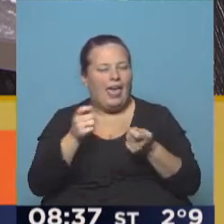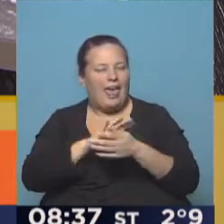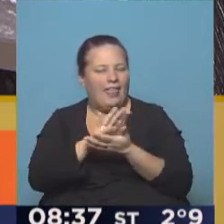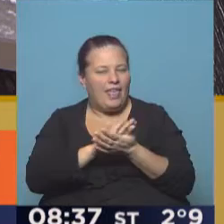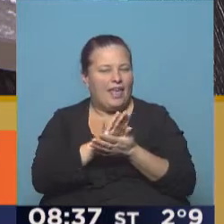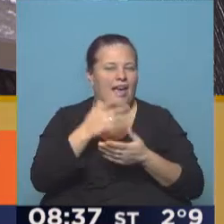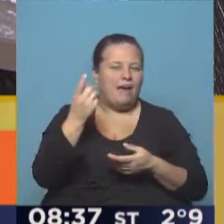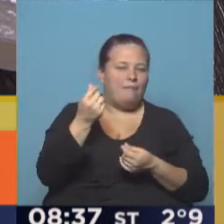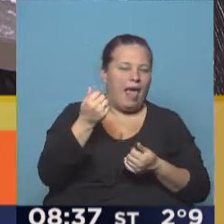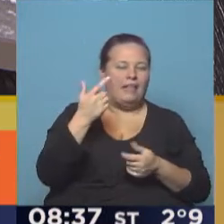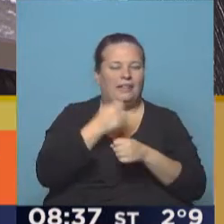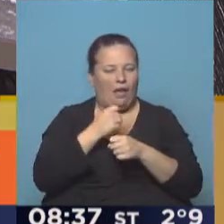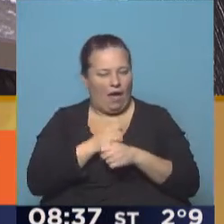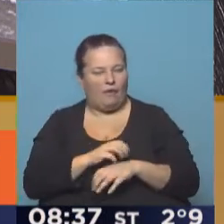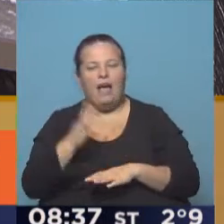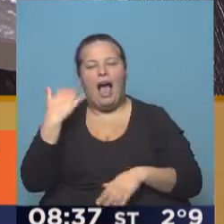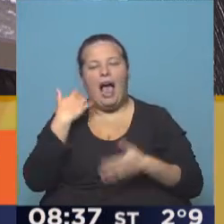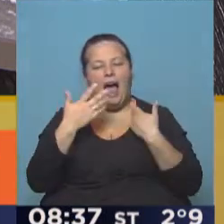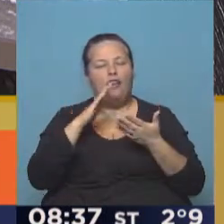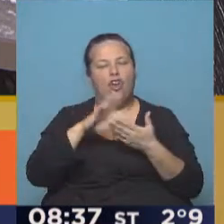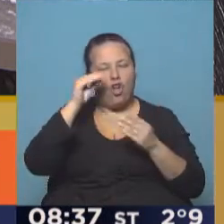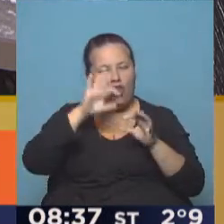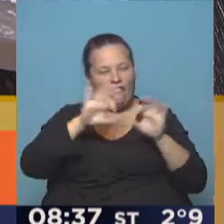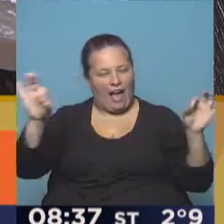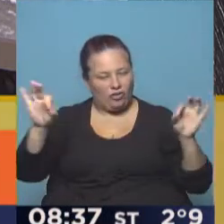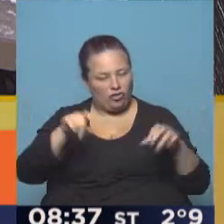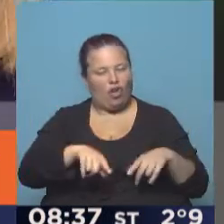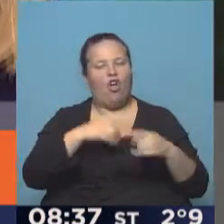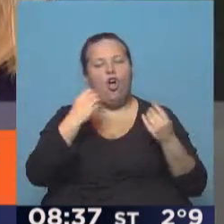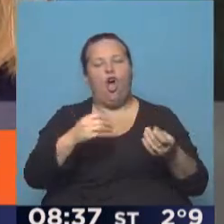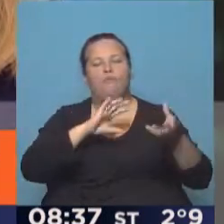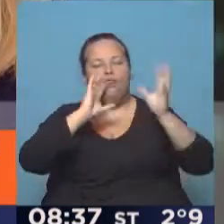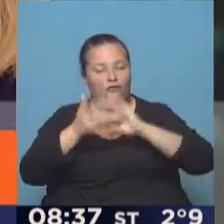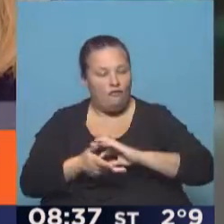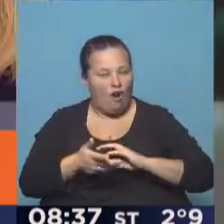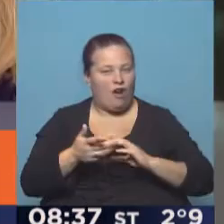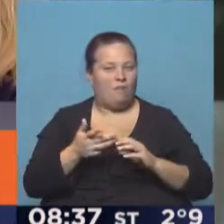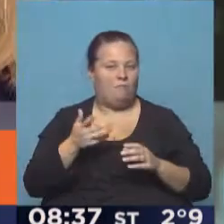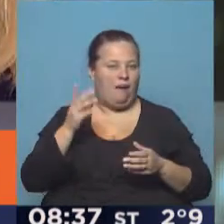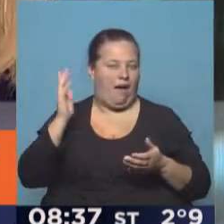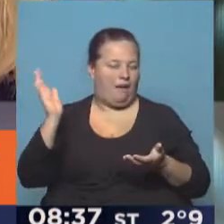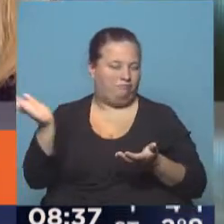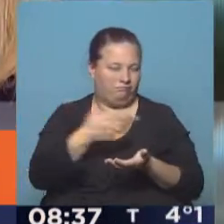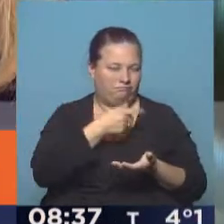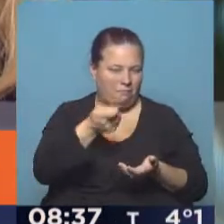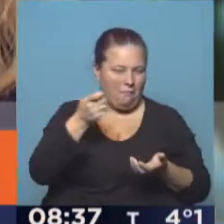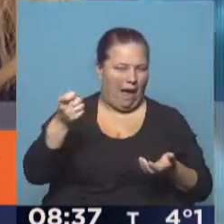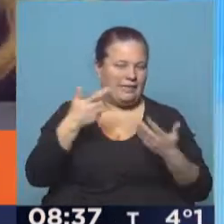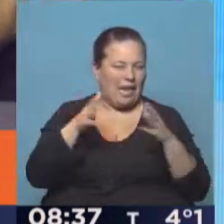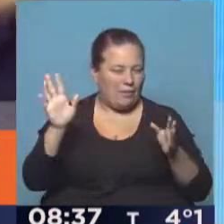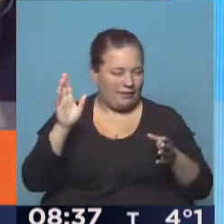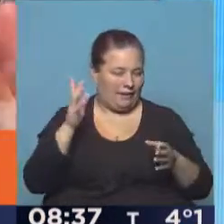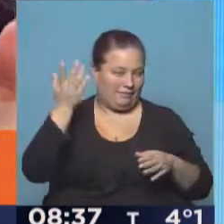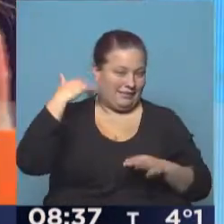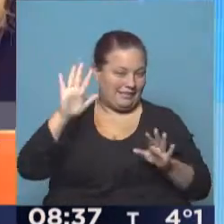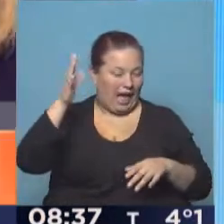entre capital y trabajo. Digamos. Ayer hablábamos de la noche de los bastones largos y de cómo el sistema de aniquilamiento de la libertad se